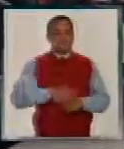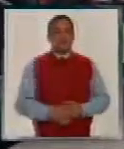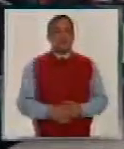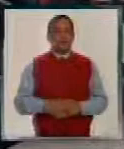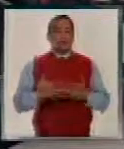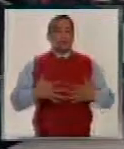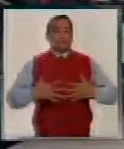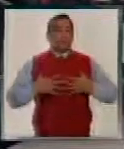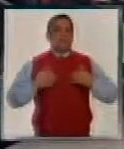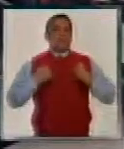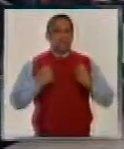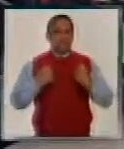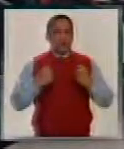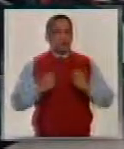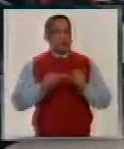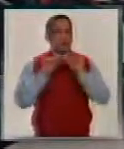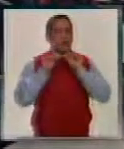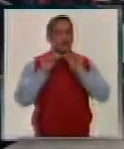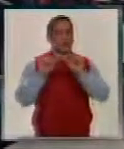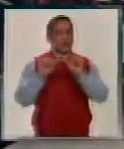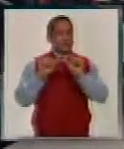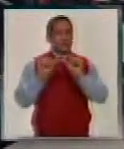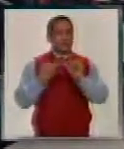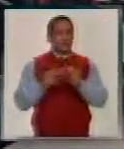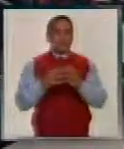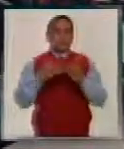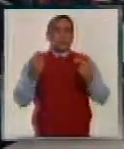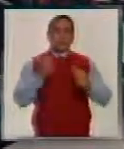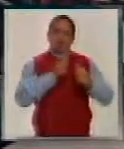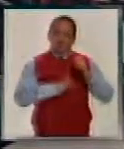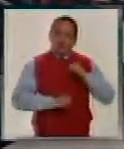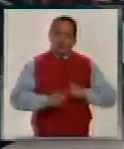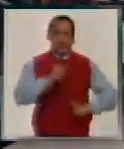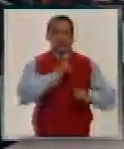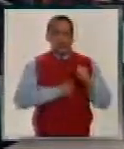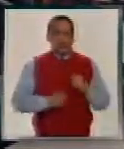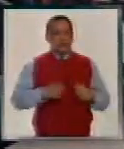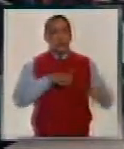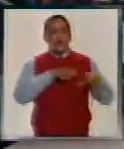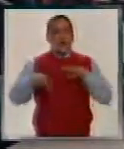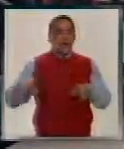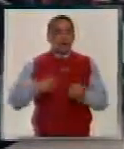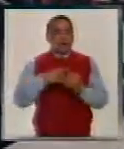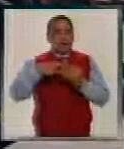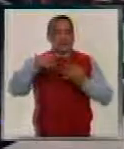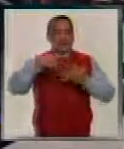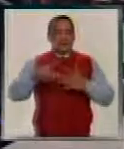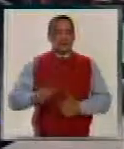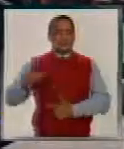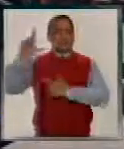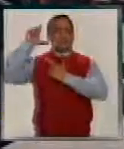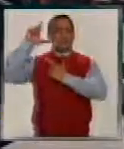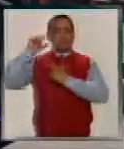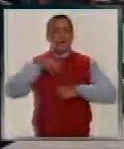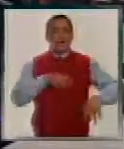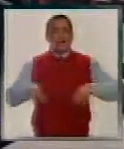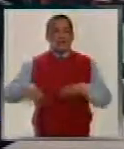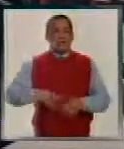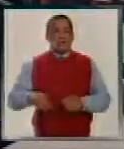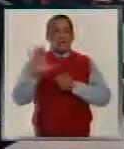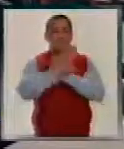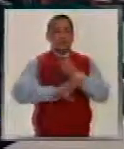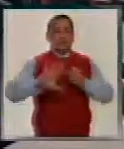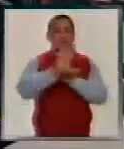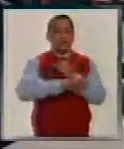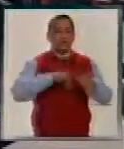el heroico, permanente y sacrificado esfuerzo que las Fuerzas Armadas realizan en la defensa